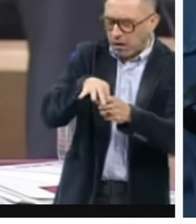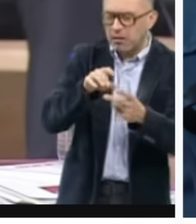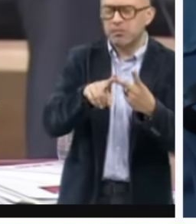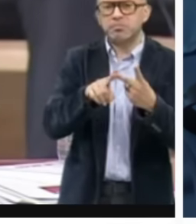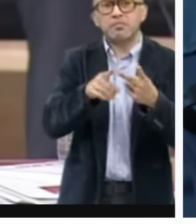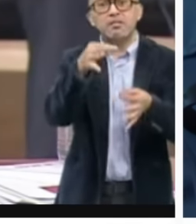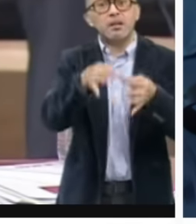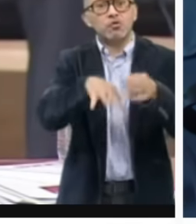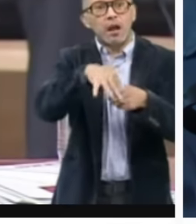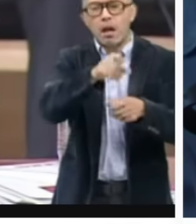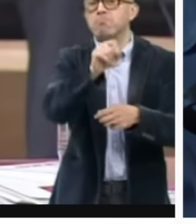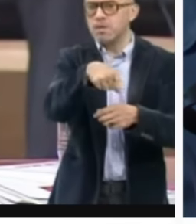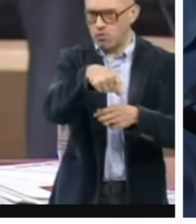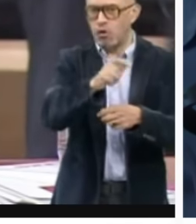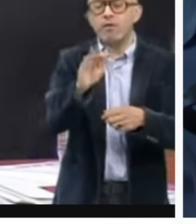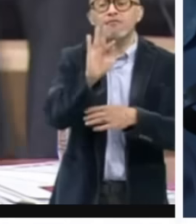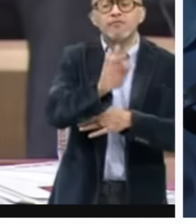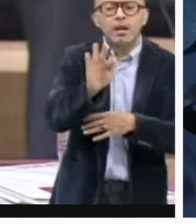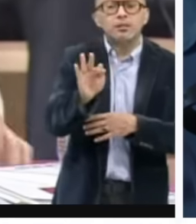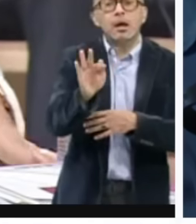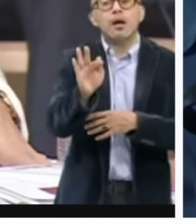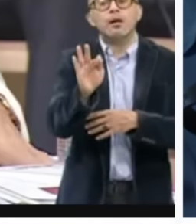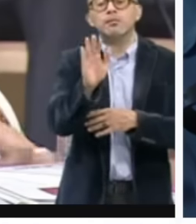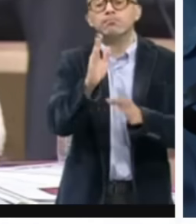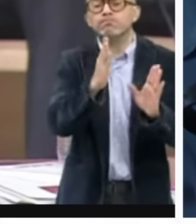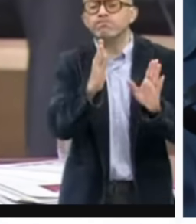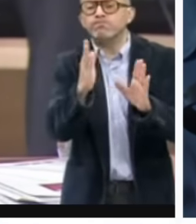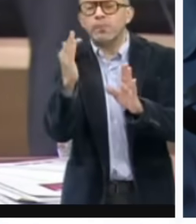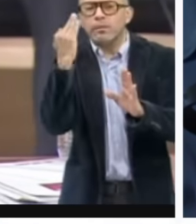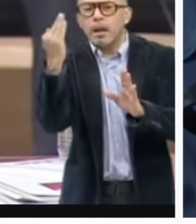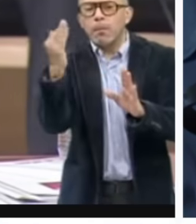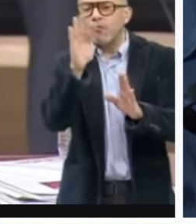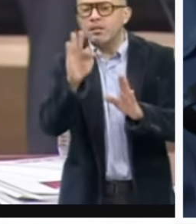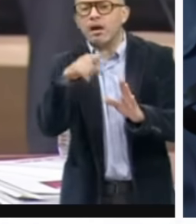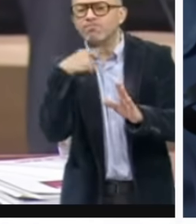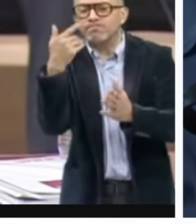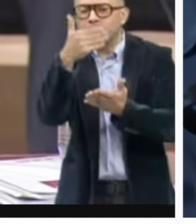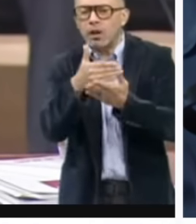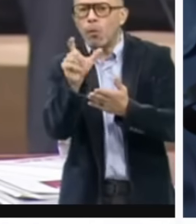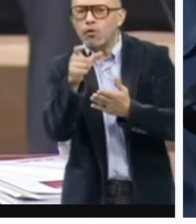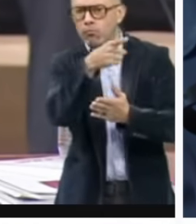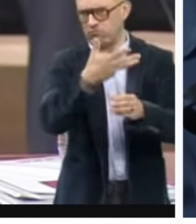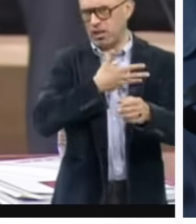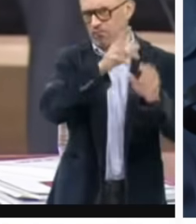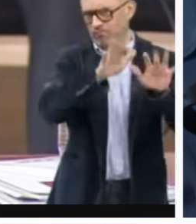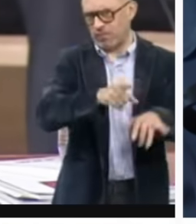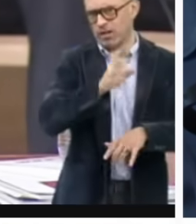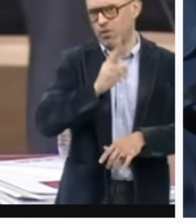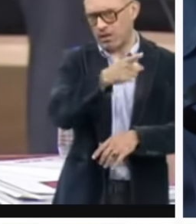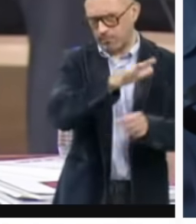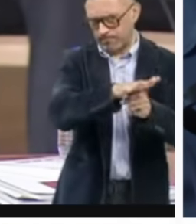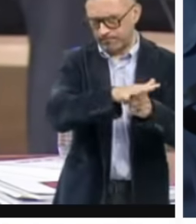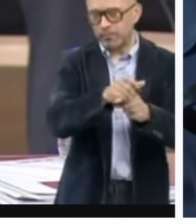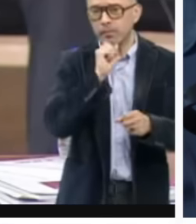respecto de estas temporalidades y de cómo se tiene que hacer el análisis cuando se trata de estos